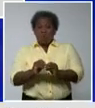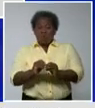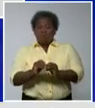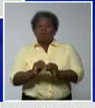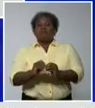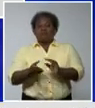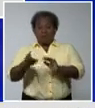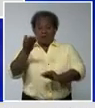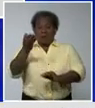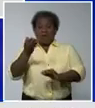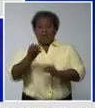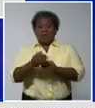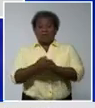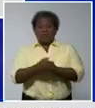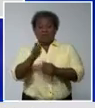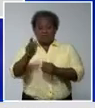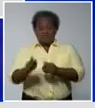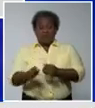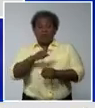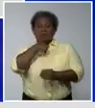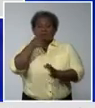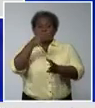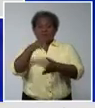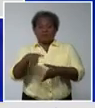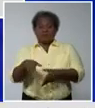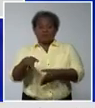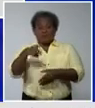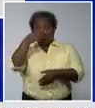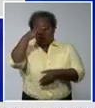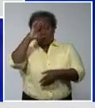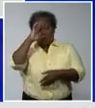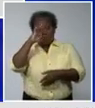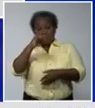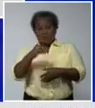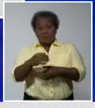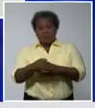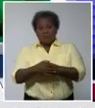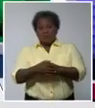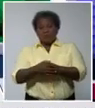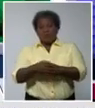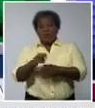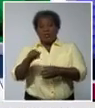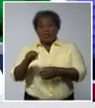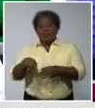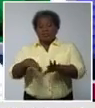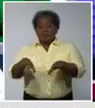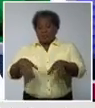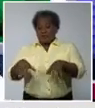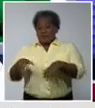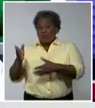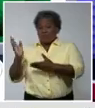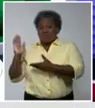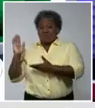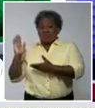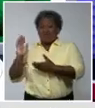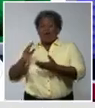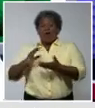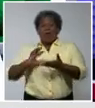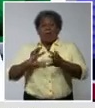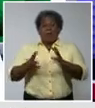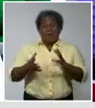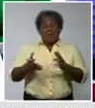casos fallecidos en nuestro país. Esta es la situación, Pepe, esta es la complejidad